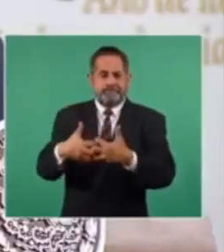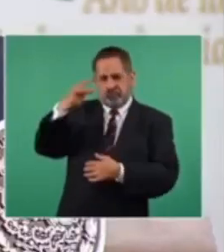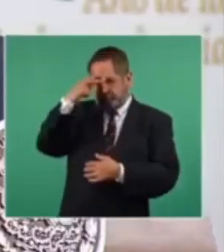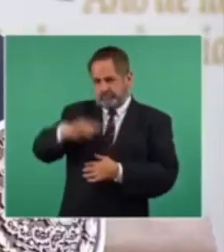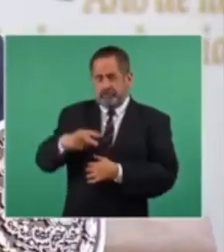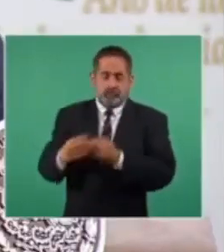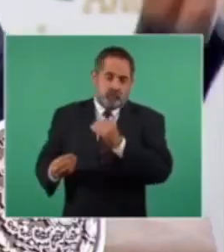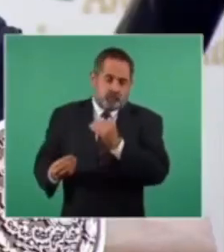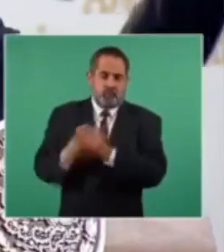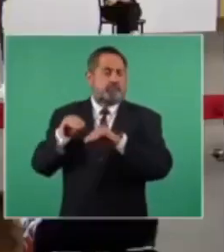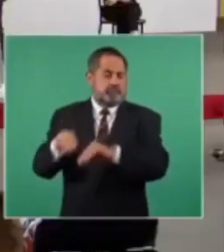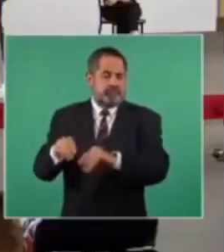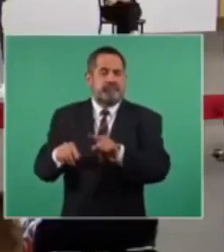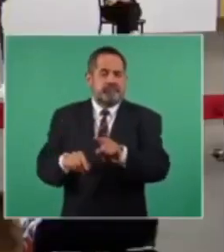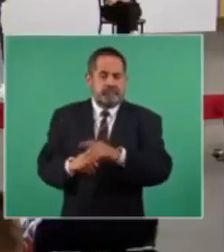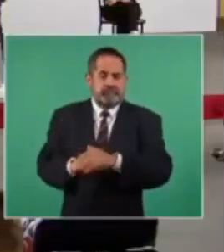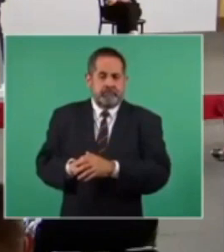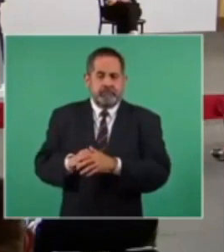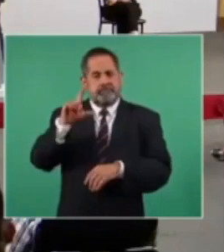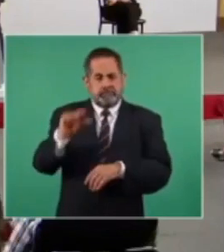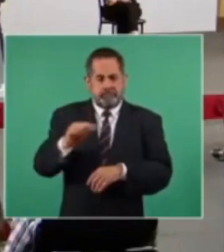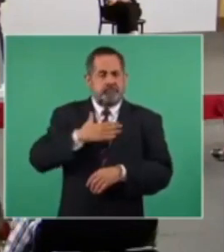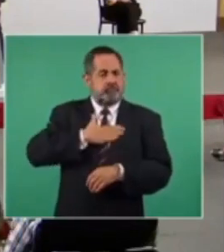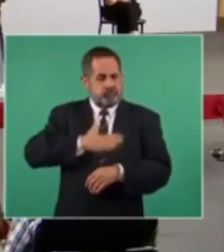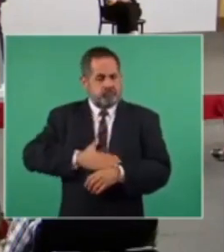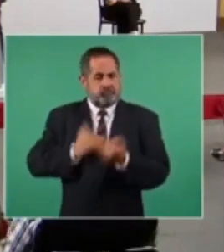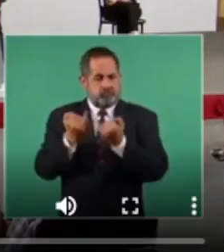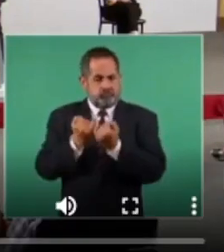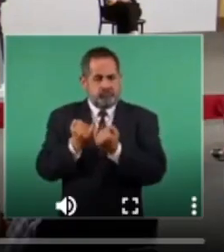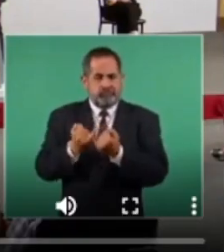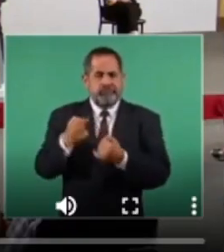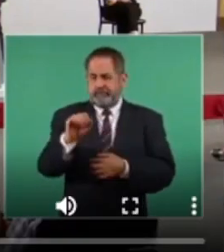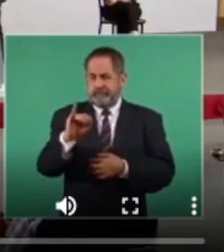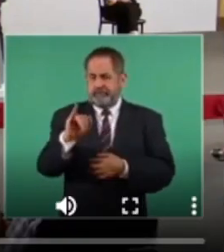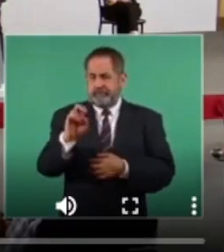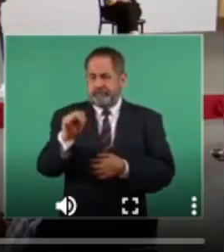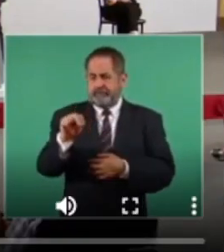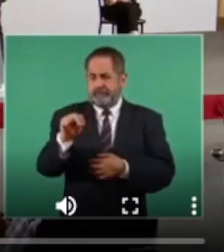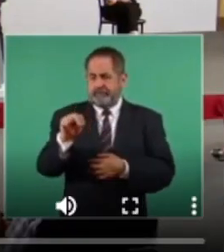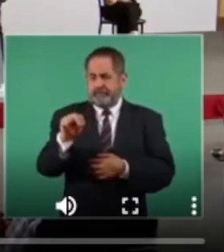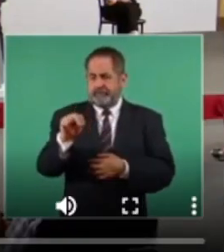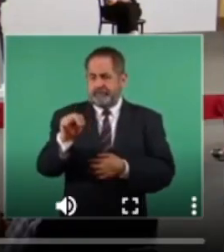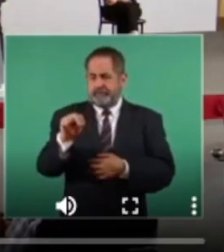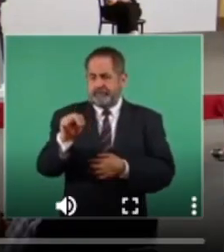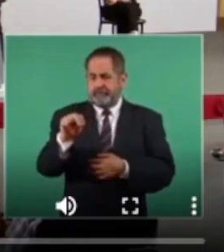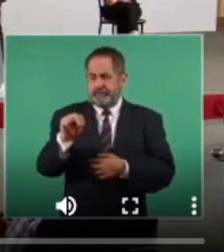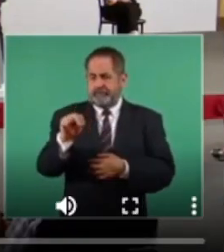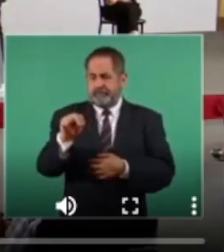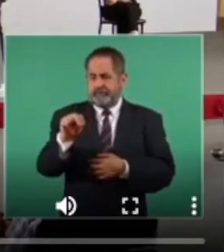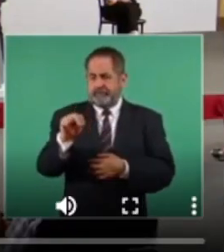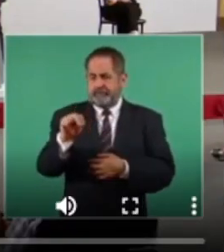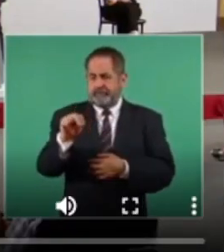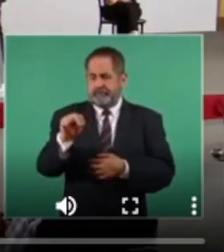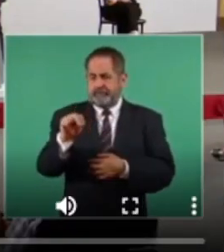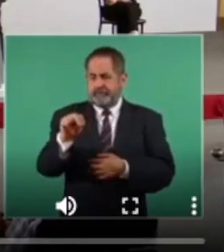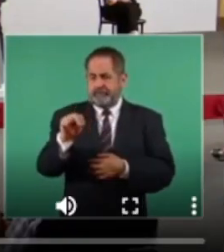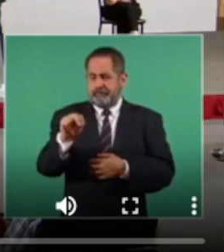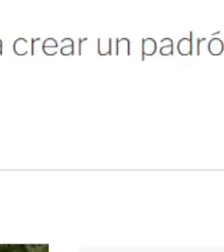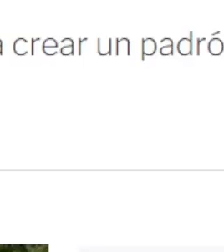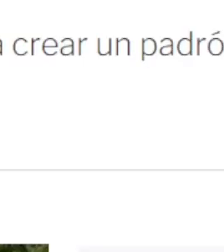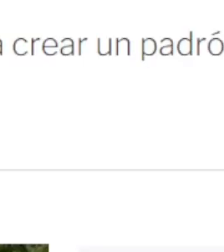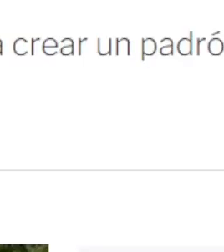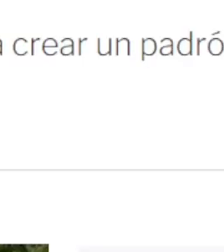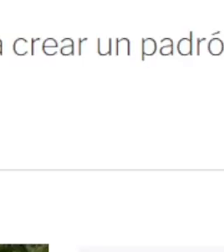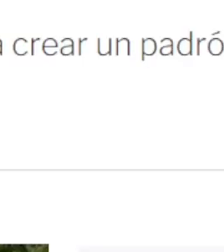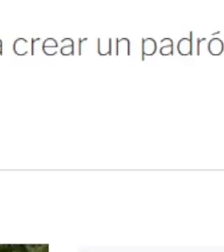gas a precio justo, Gas Bienestar. Pues ahí está, familia, este fue el anuncio del presidente Andrés